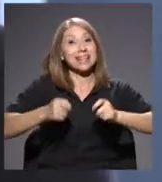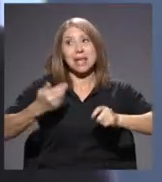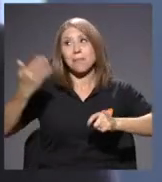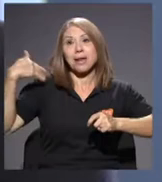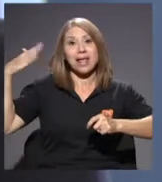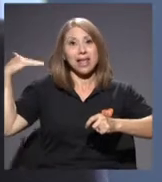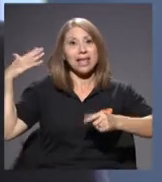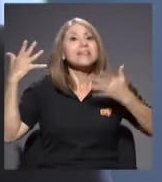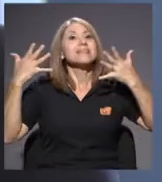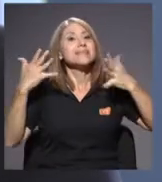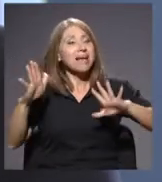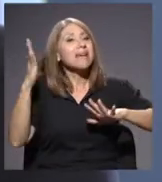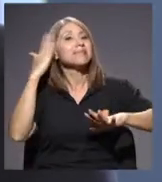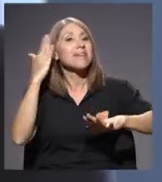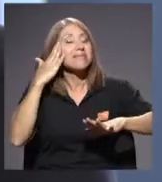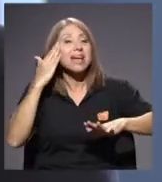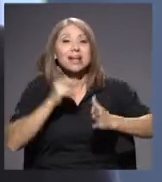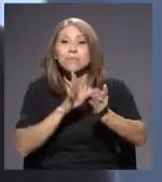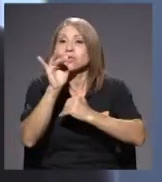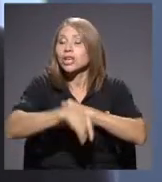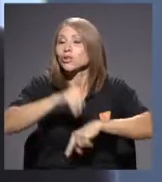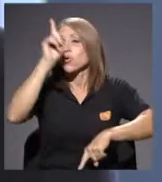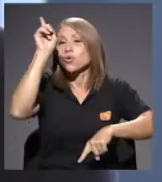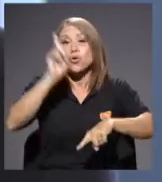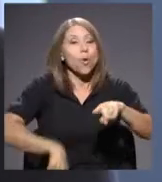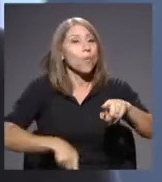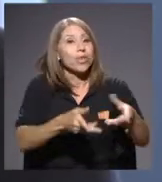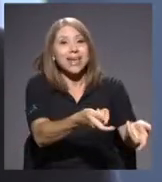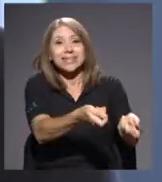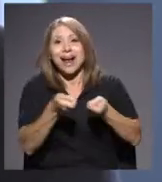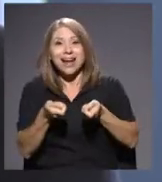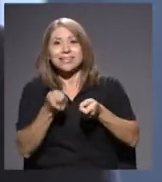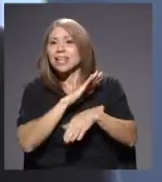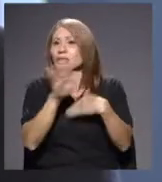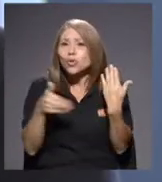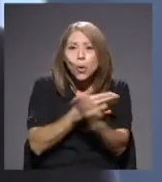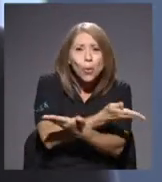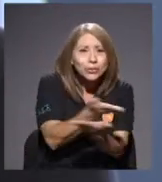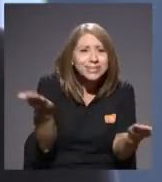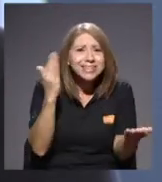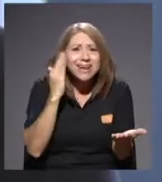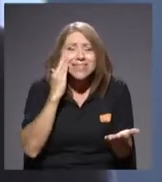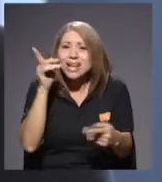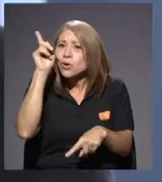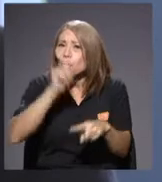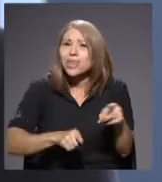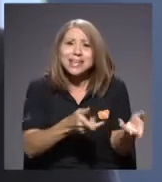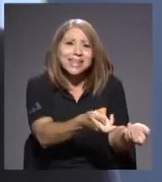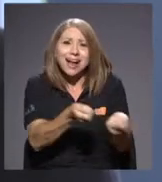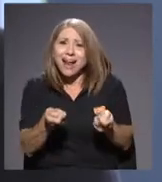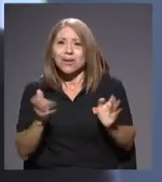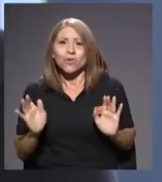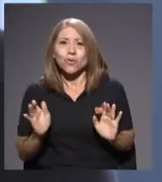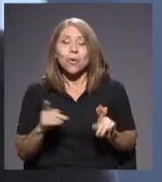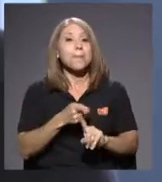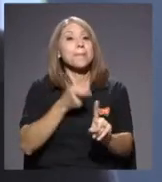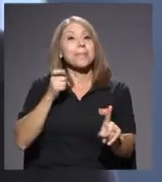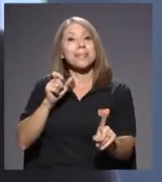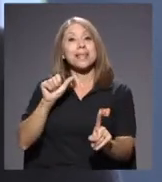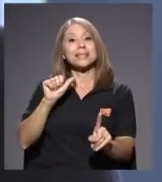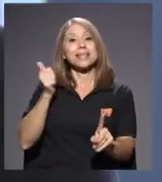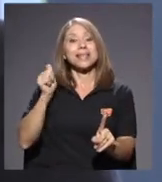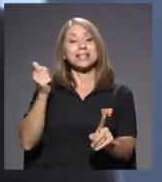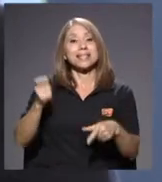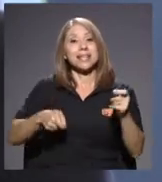proyecto no podía sacarse. Todos sabían que ese proyecto no se iba a sacar, y aún así fueron desde el 10 de septiembre en